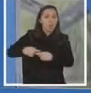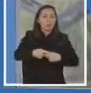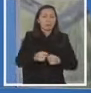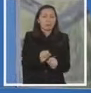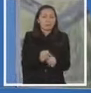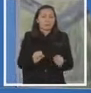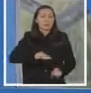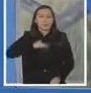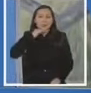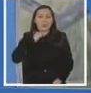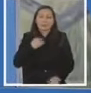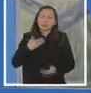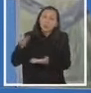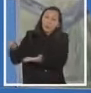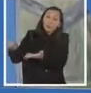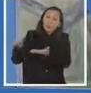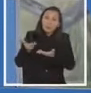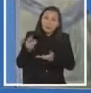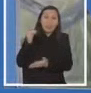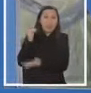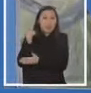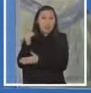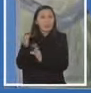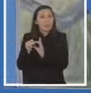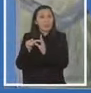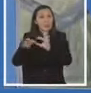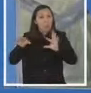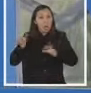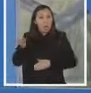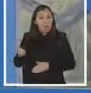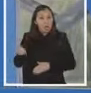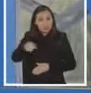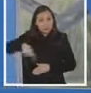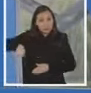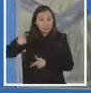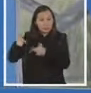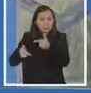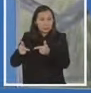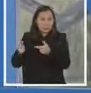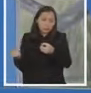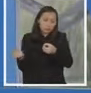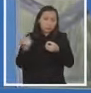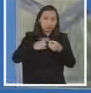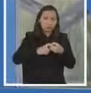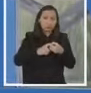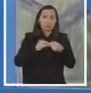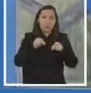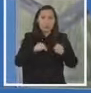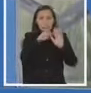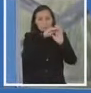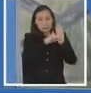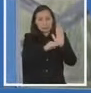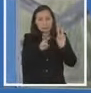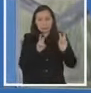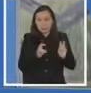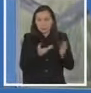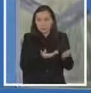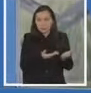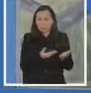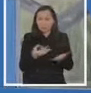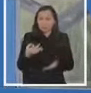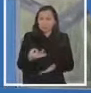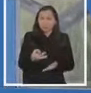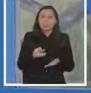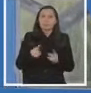eso invito a la derecha democrática a sumarse a esta agenda. Que por